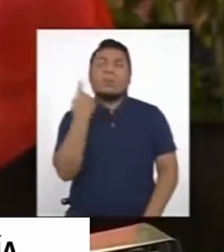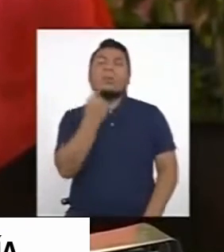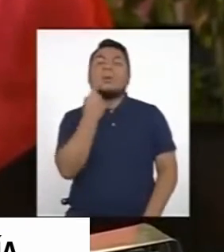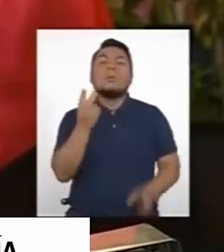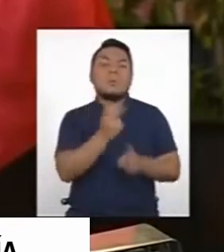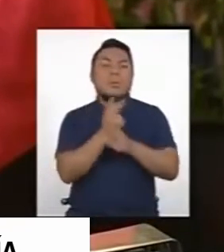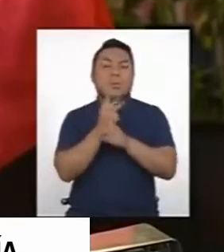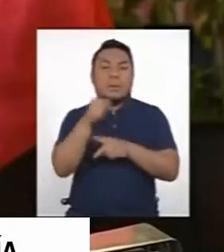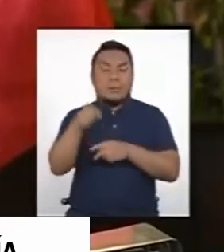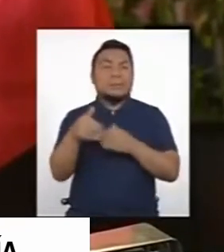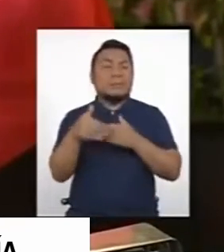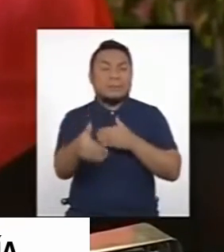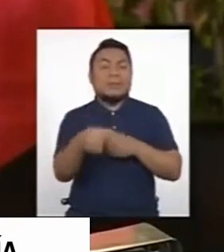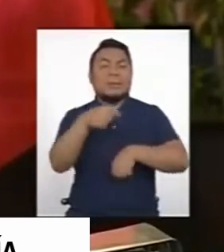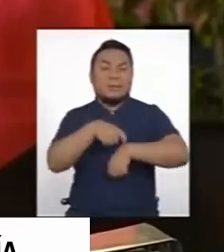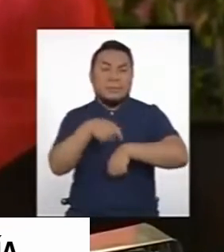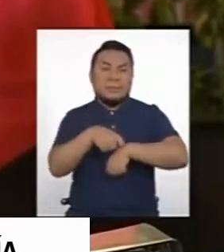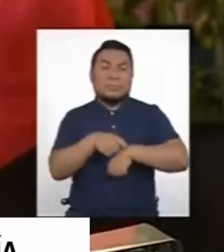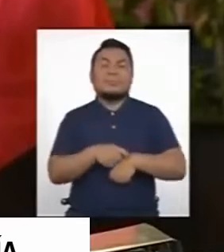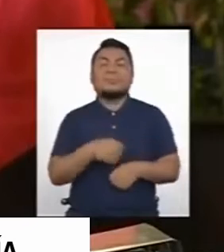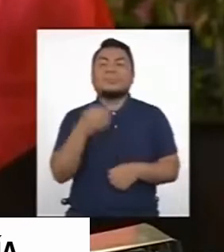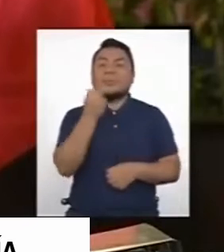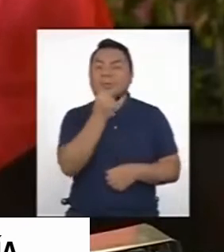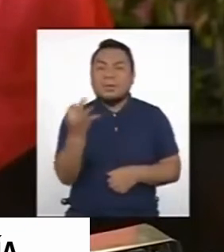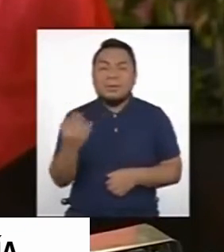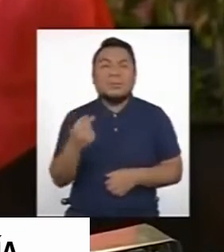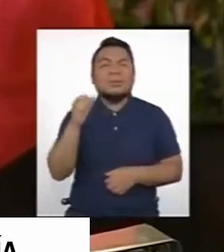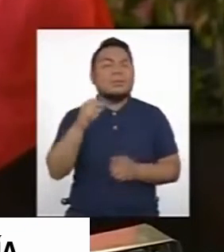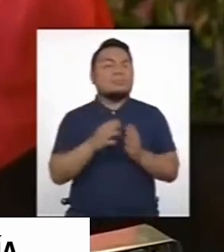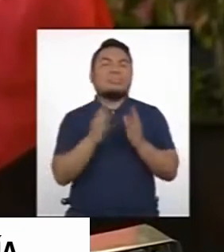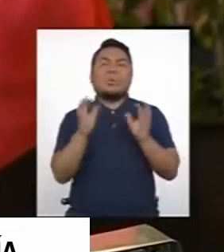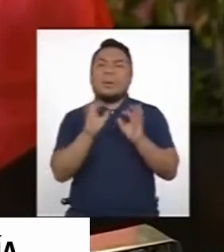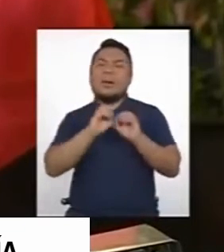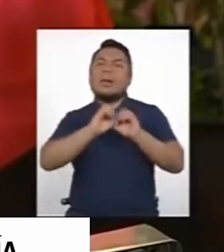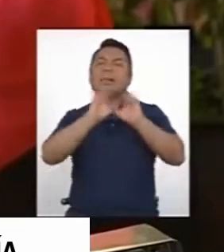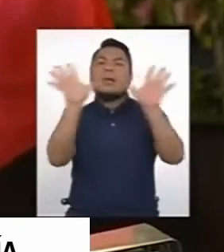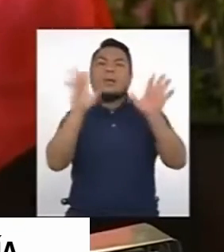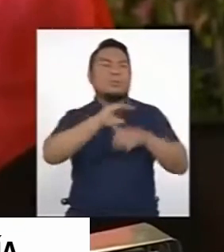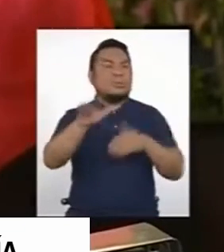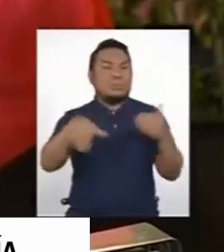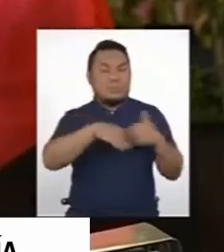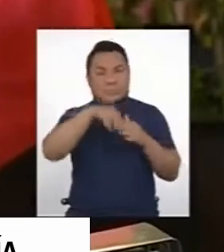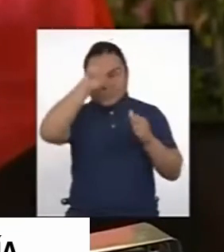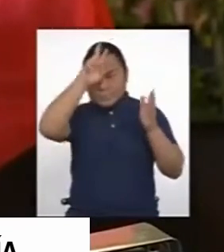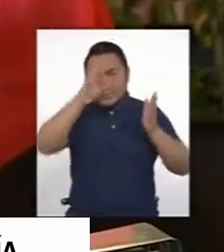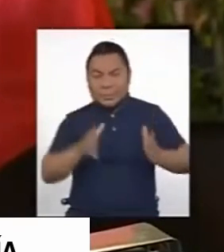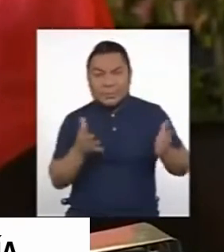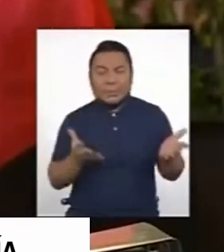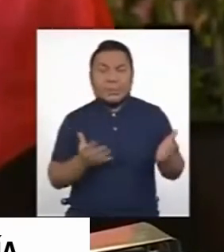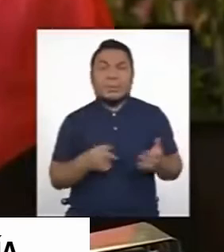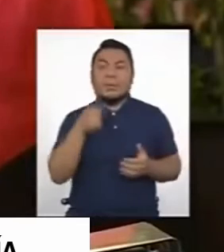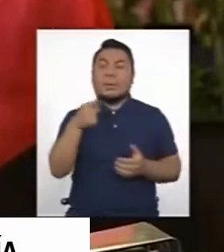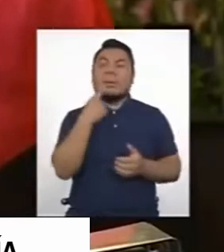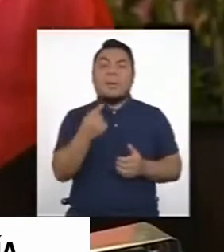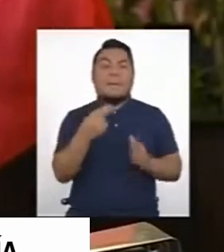en este periodo. Es algo que debemos tener muy claro todos los peruanos, que las